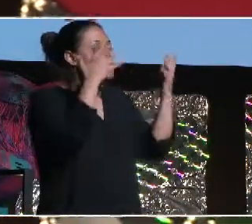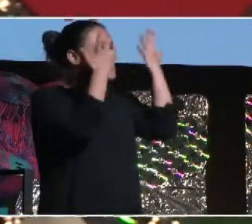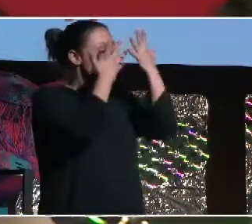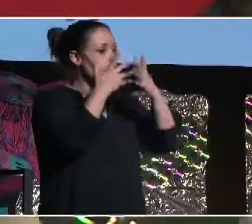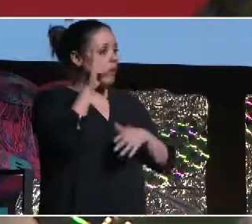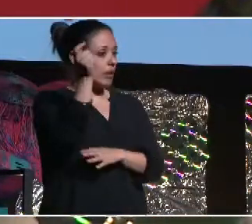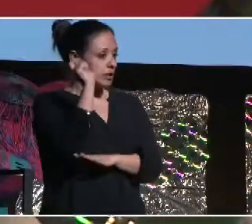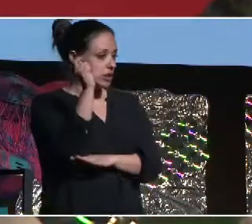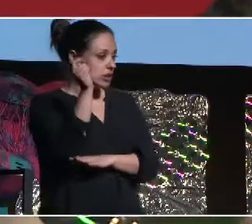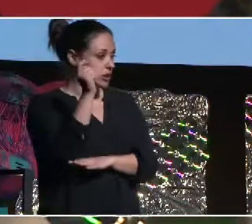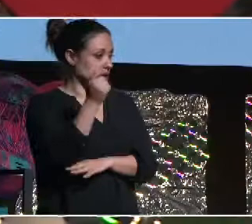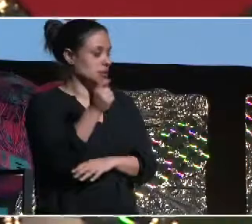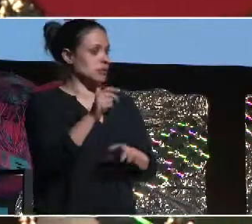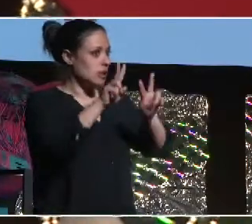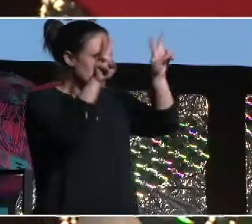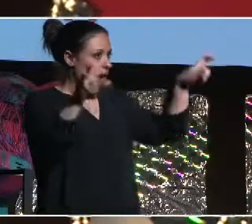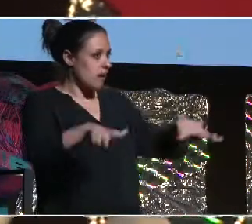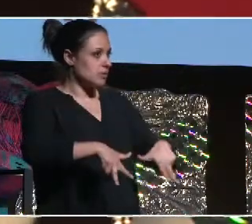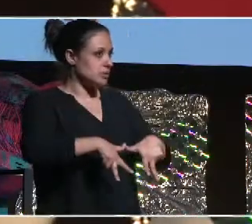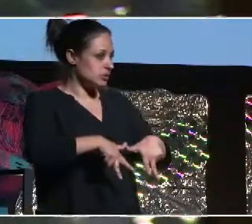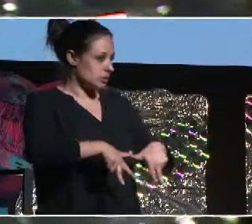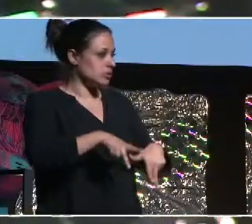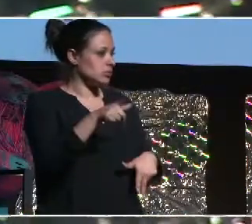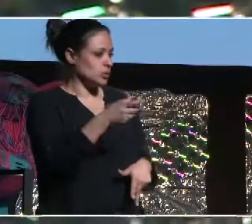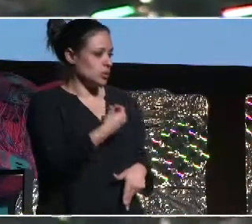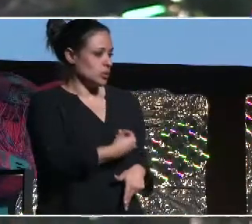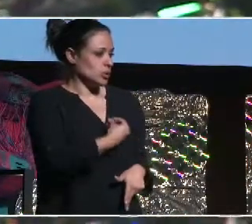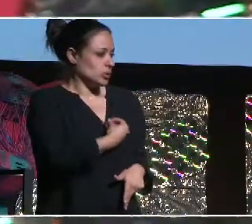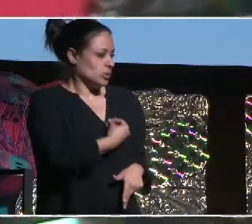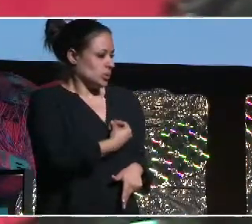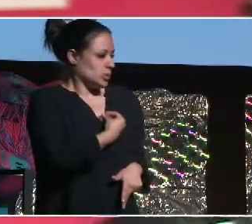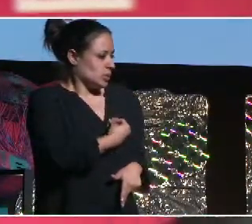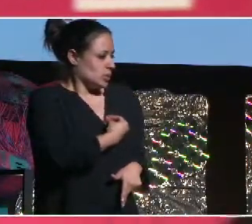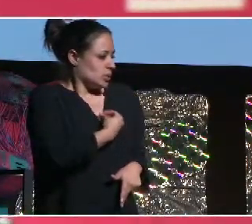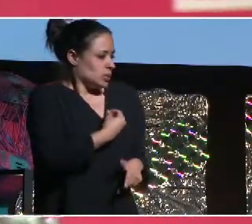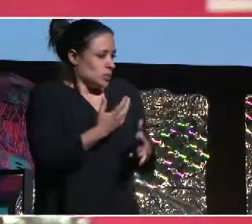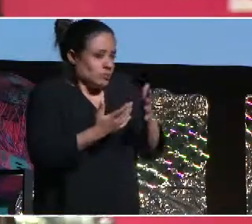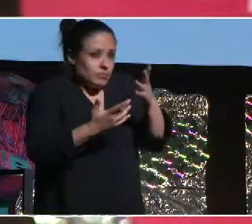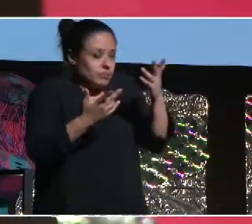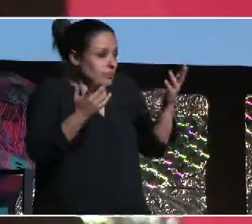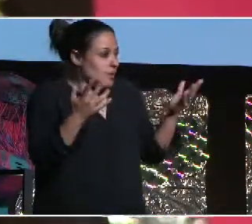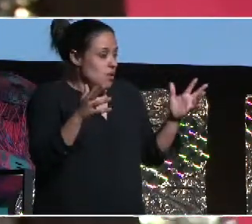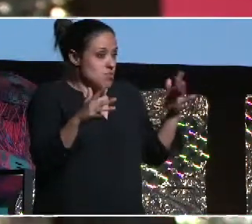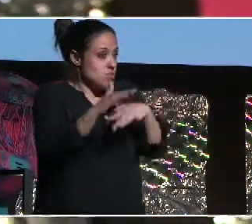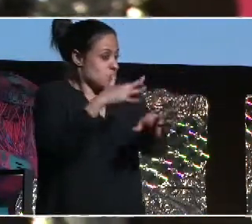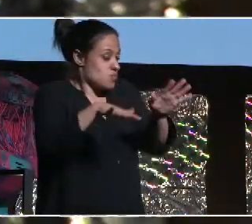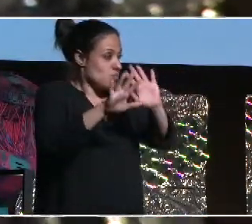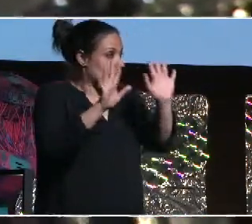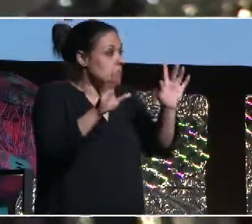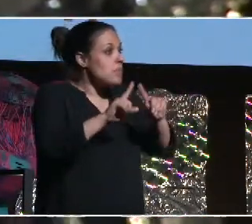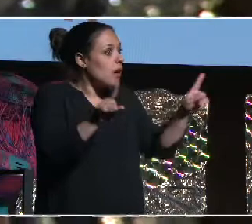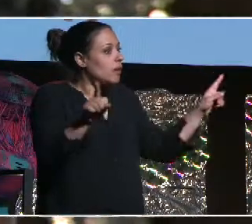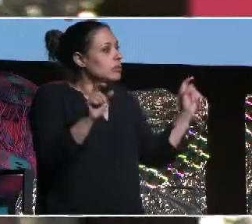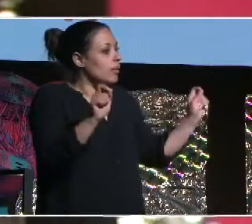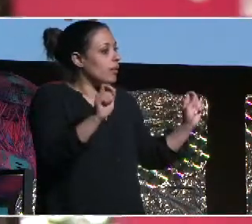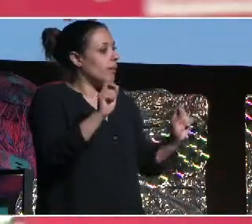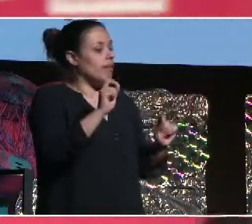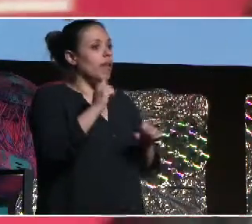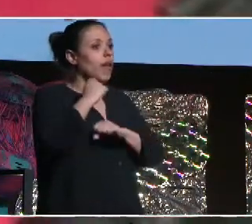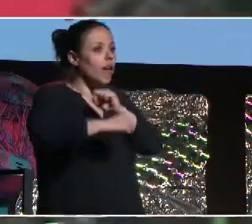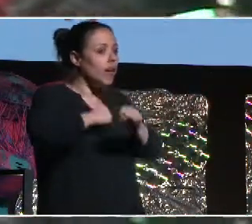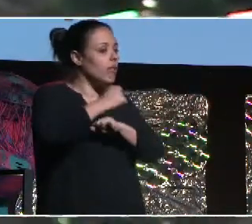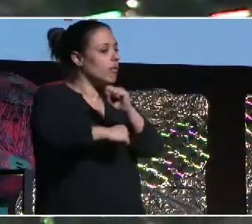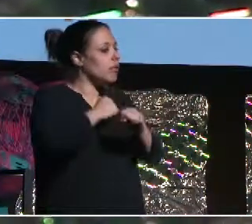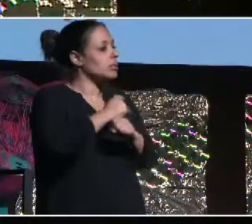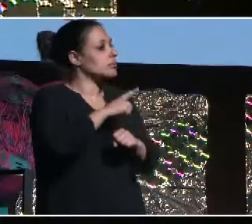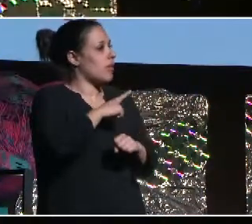está muy presente y para ponerlo en agenda, los datos generados por los ciudadanos fueron una de las causas principales, y ahora les